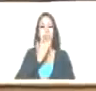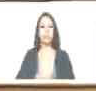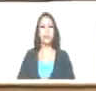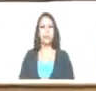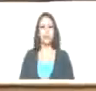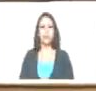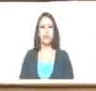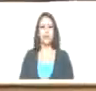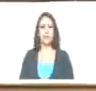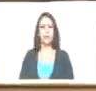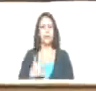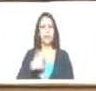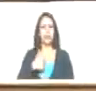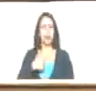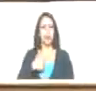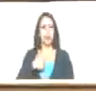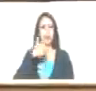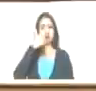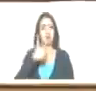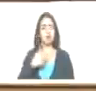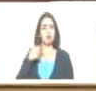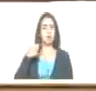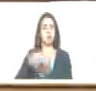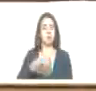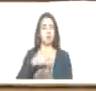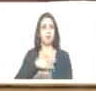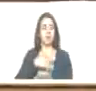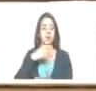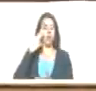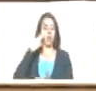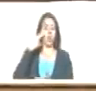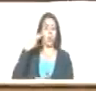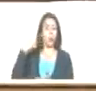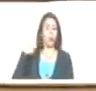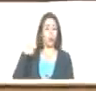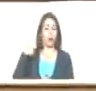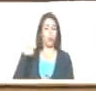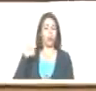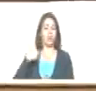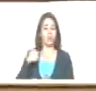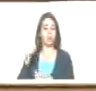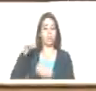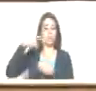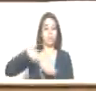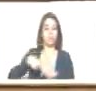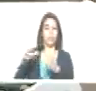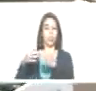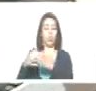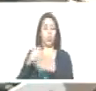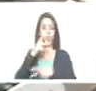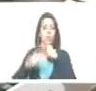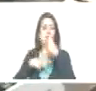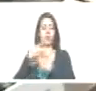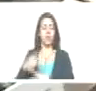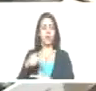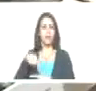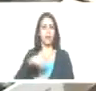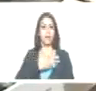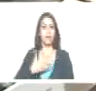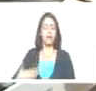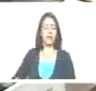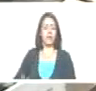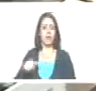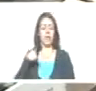Yo me precio y me siento orgulloso de militar en un partido político que tenga un presidente que se